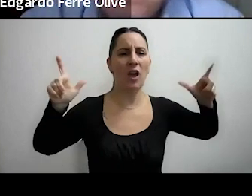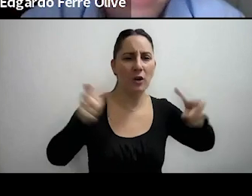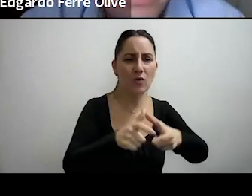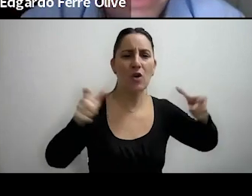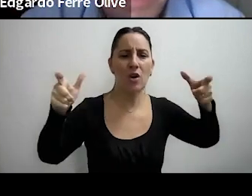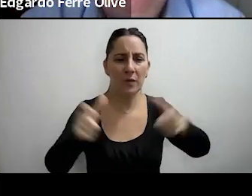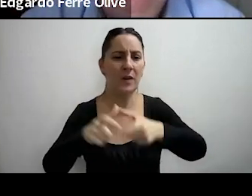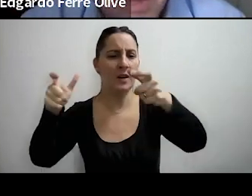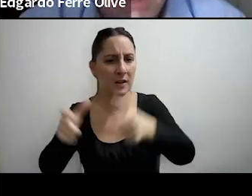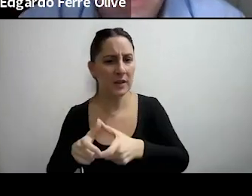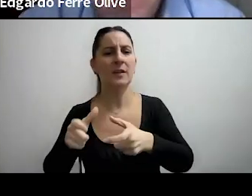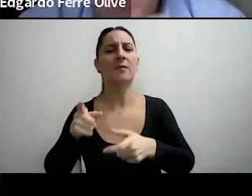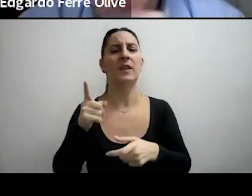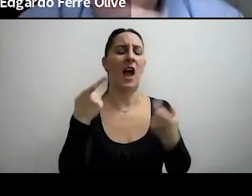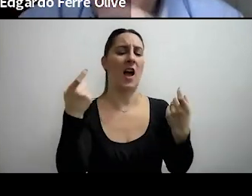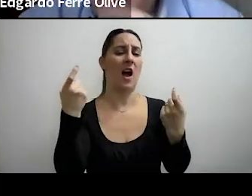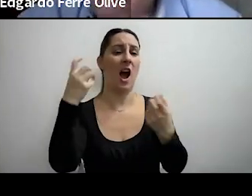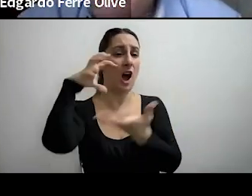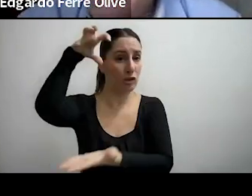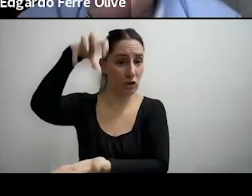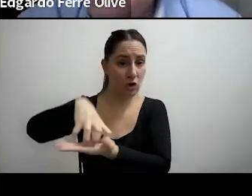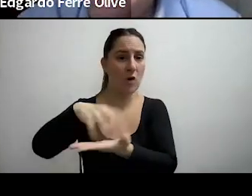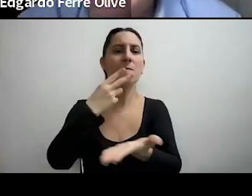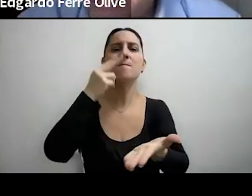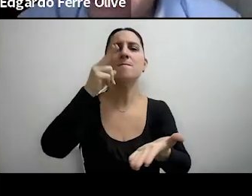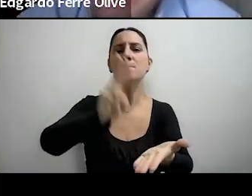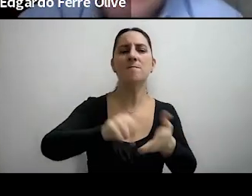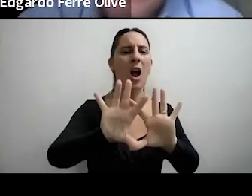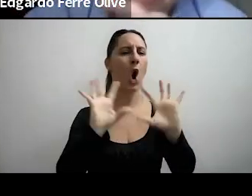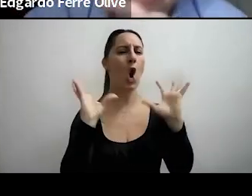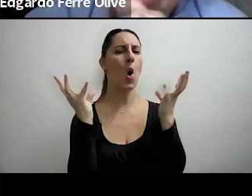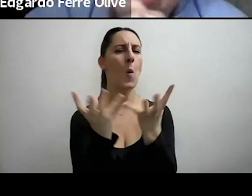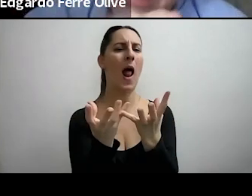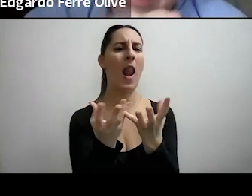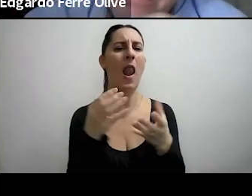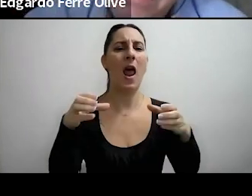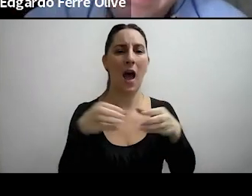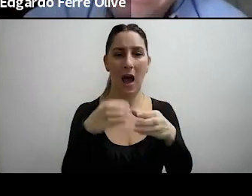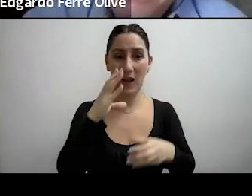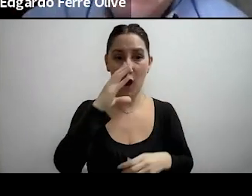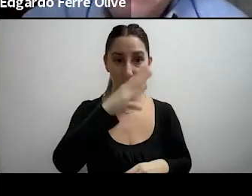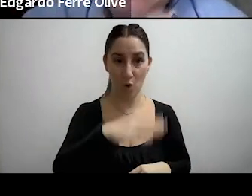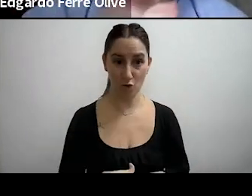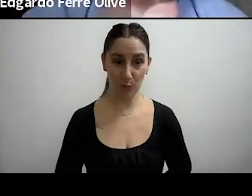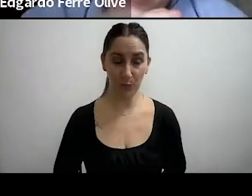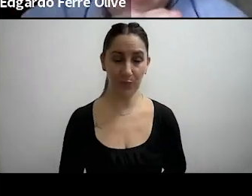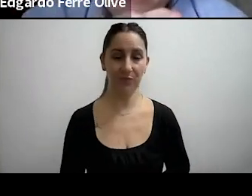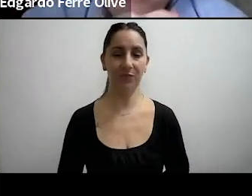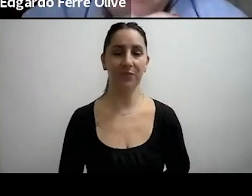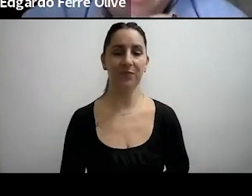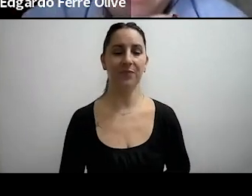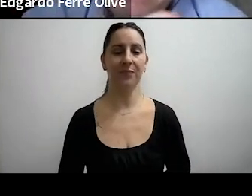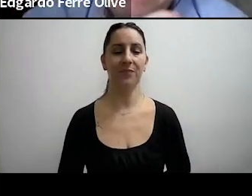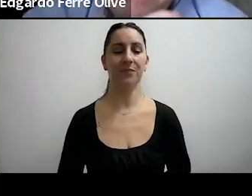Fiscal Association también, el tema de aplicar un impuesto global al carbón. Establecer un impuesto global al carbón que tenga